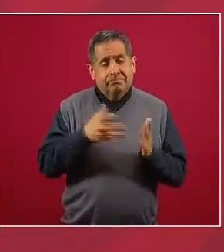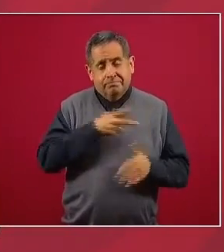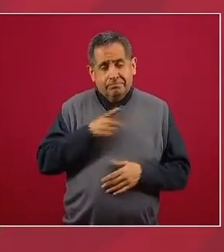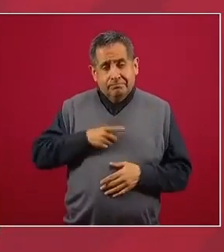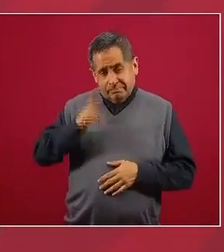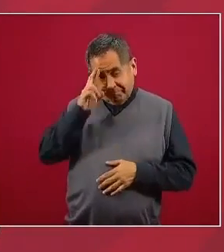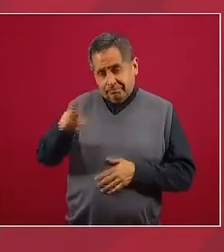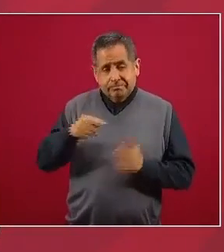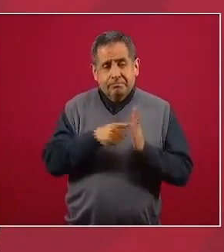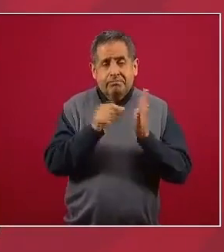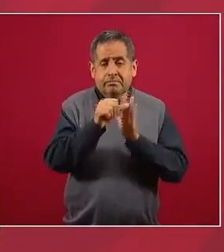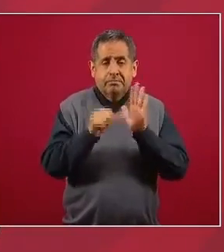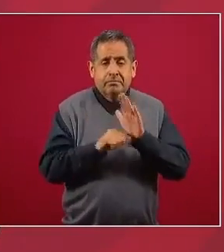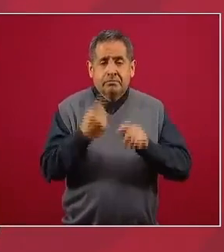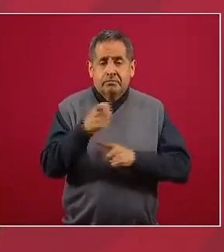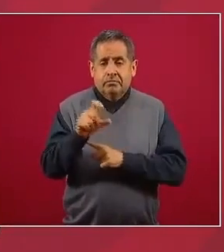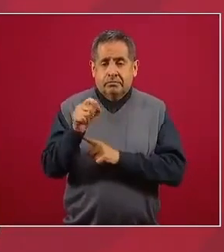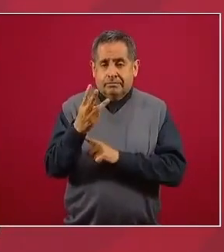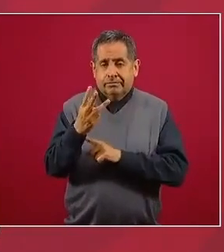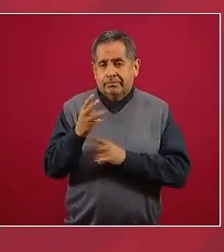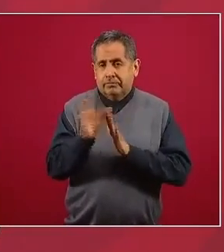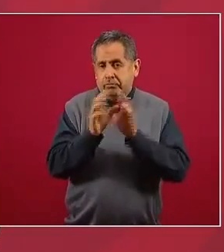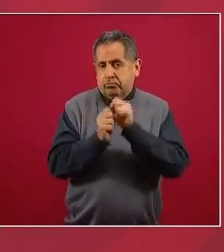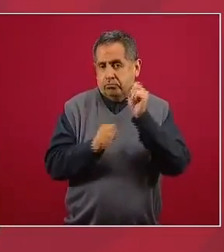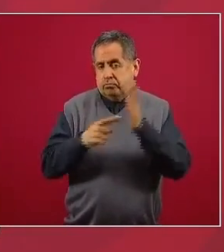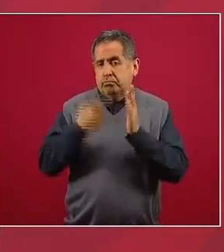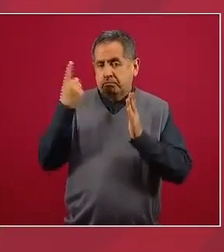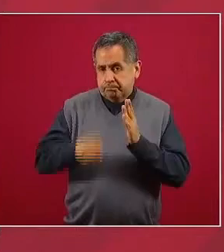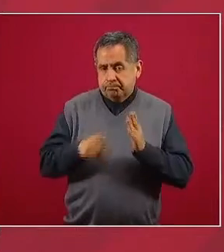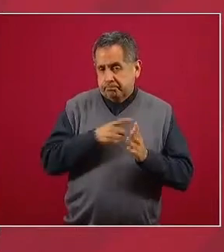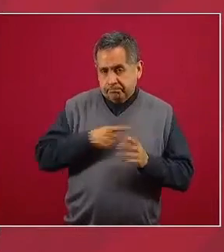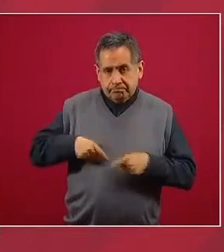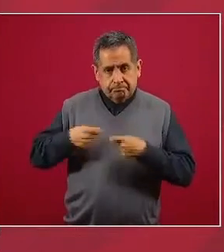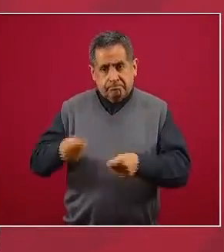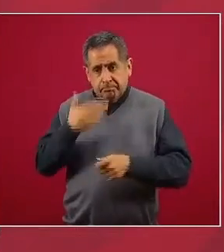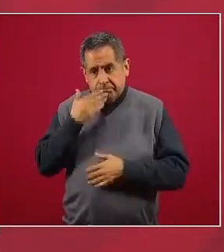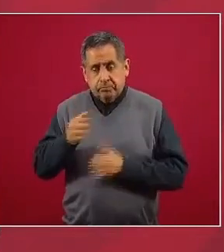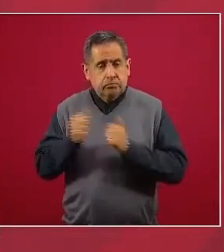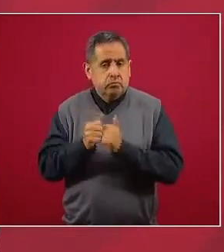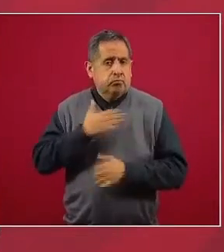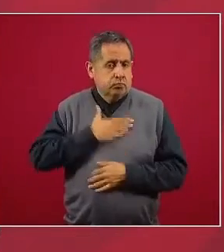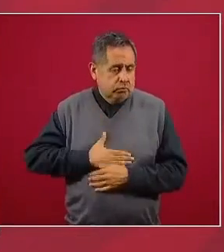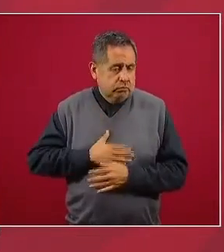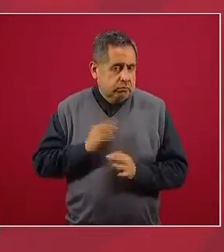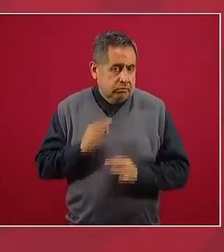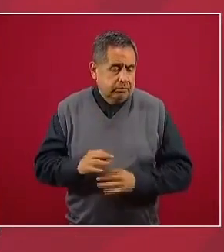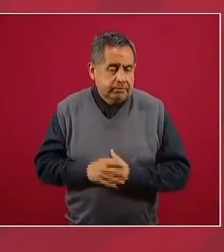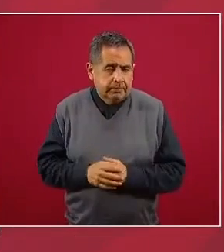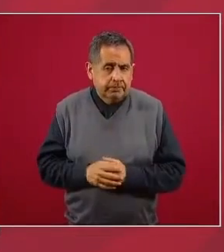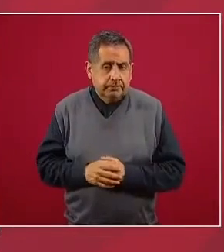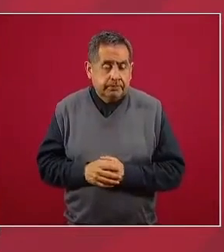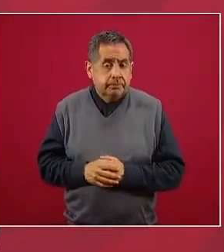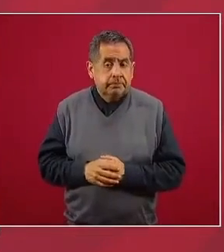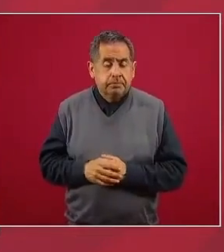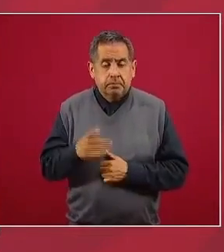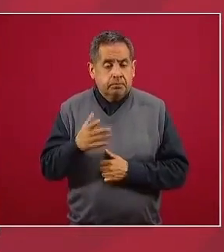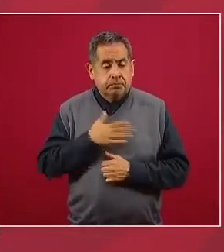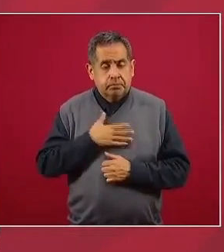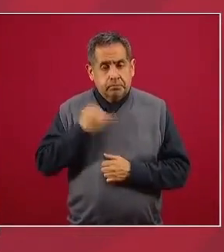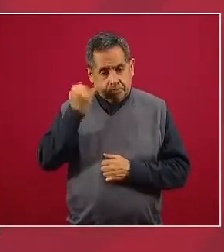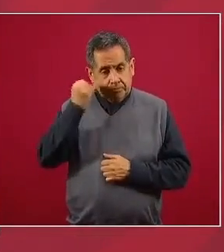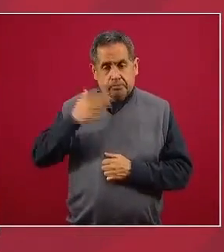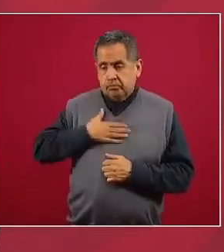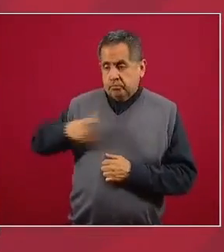lo que está estipulado en el artículo 123 de la Constitución y de la justicia social. Y en